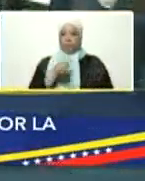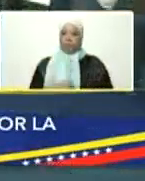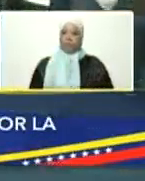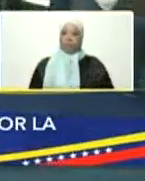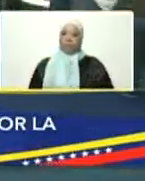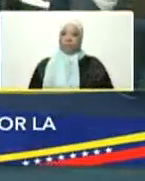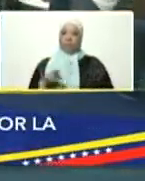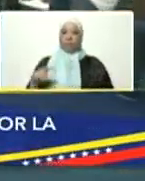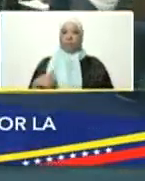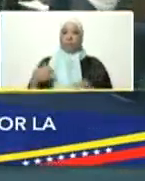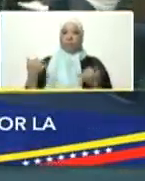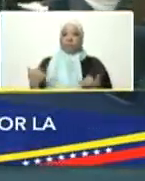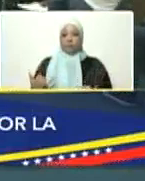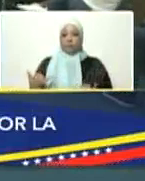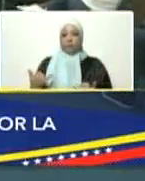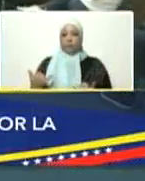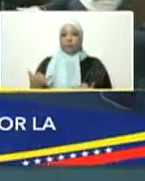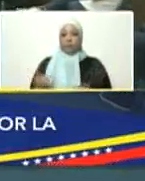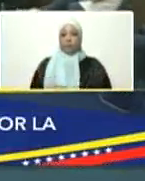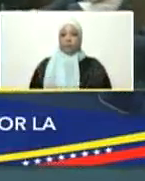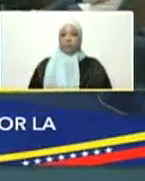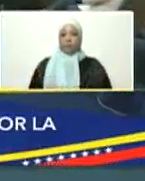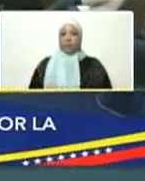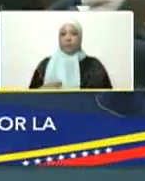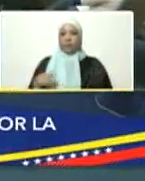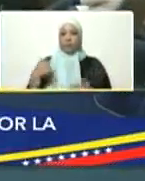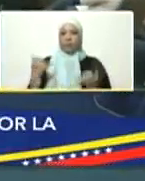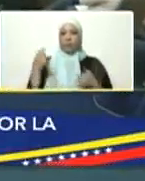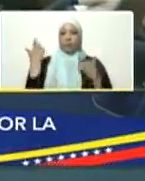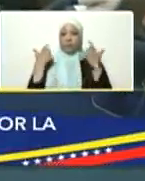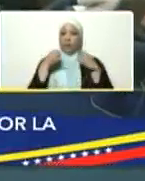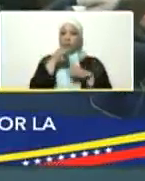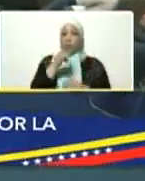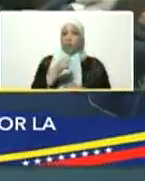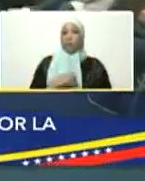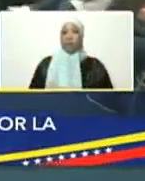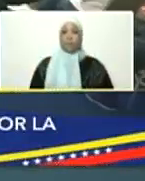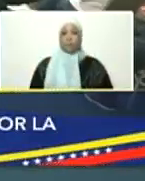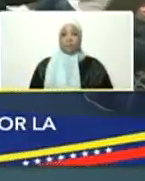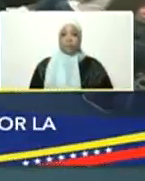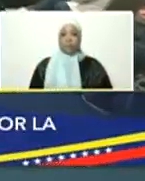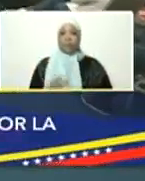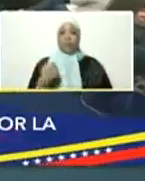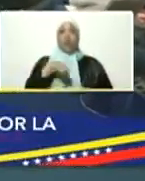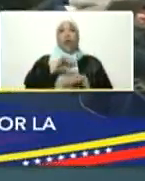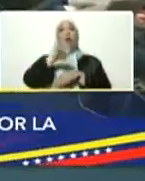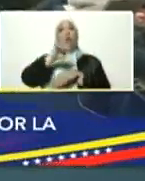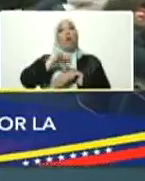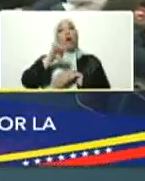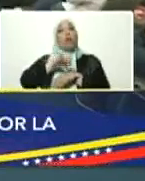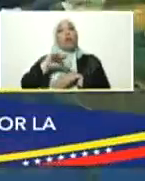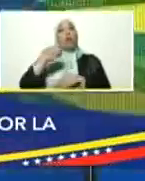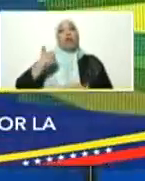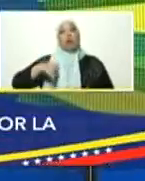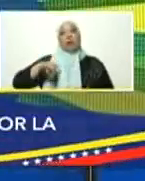traen de México, de Colombia, de Chile, de Cuba, de Ecuador, de